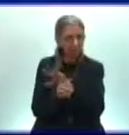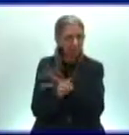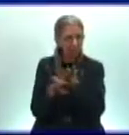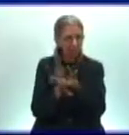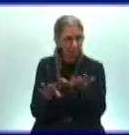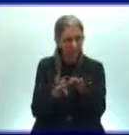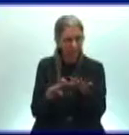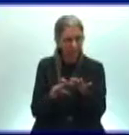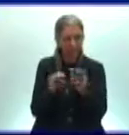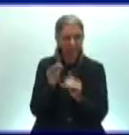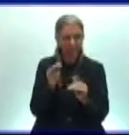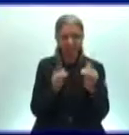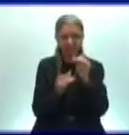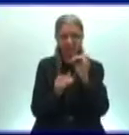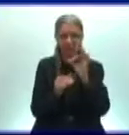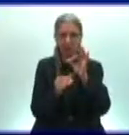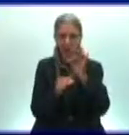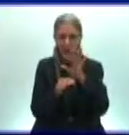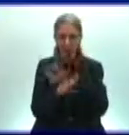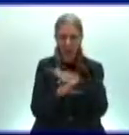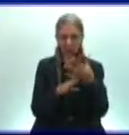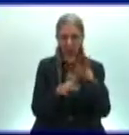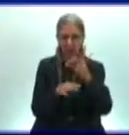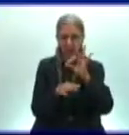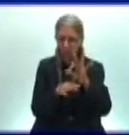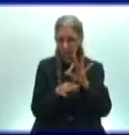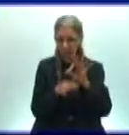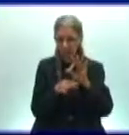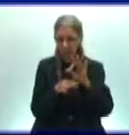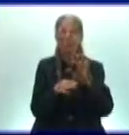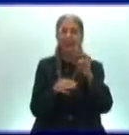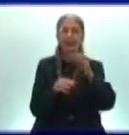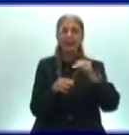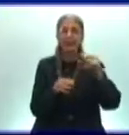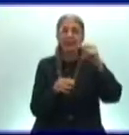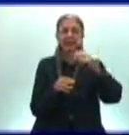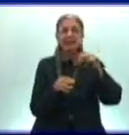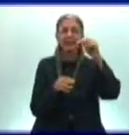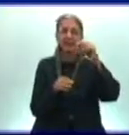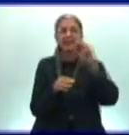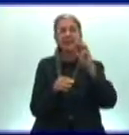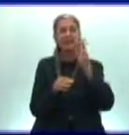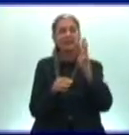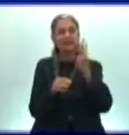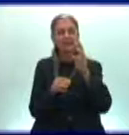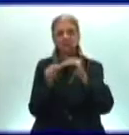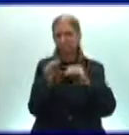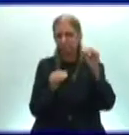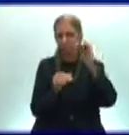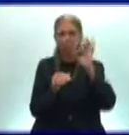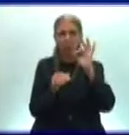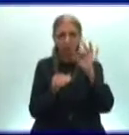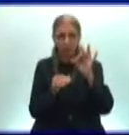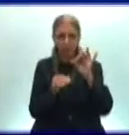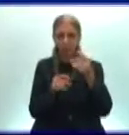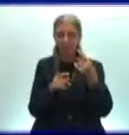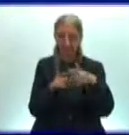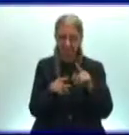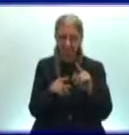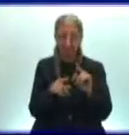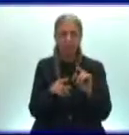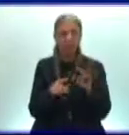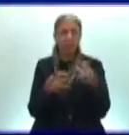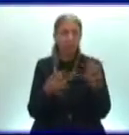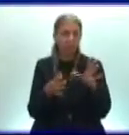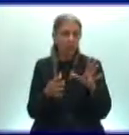es decir, en la distribución electrónica del átomo de oxígeno, y es el que está más alejado del núcleo. Recuerden que como tenía 8